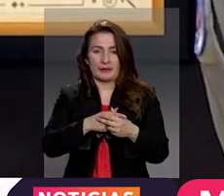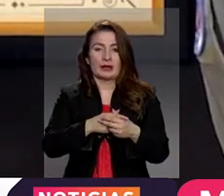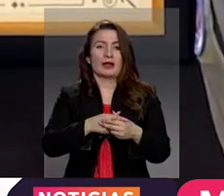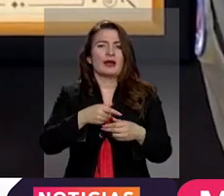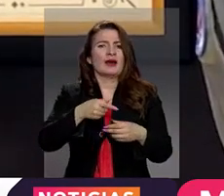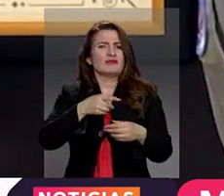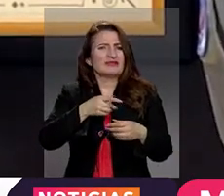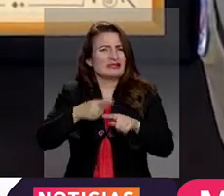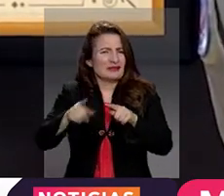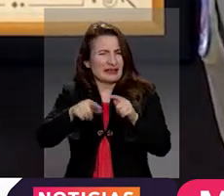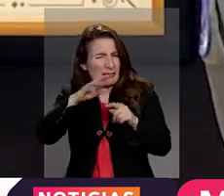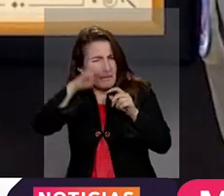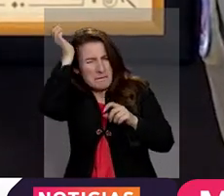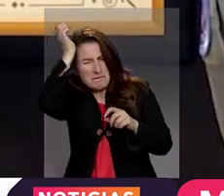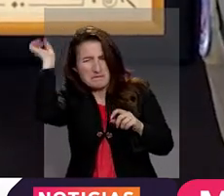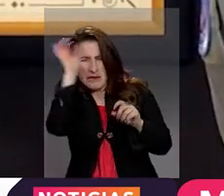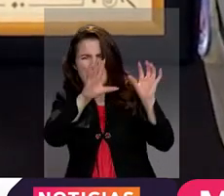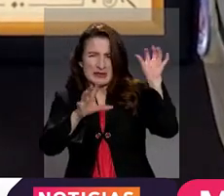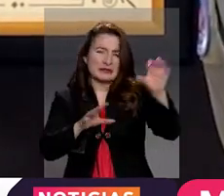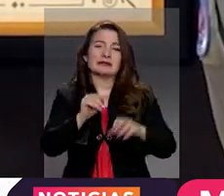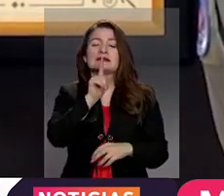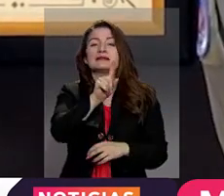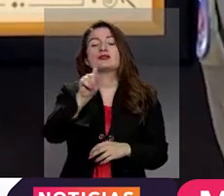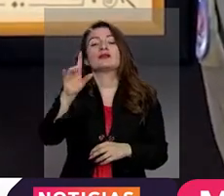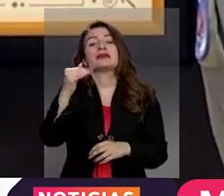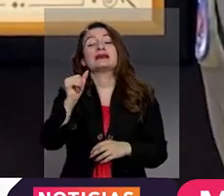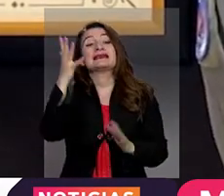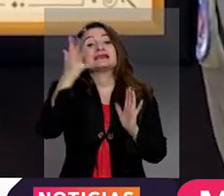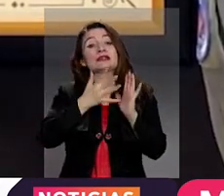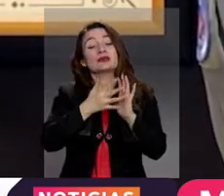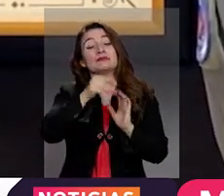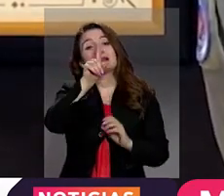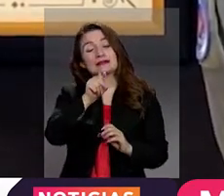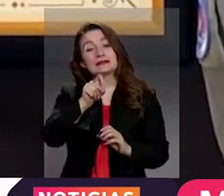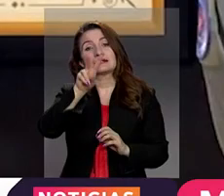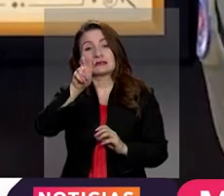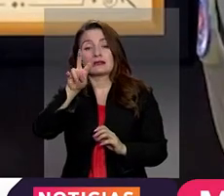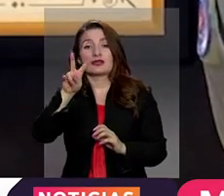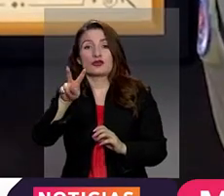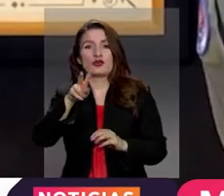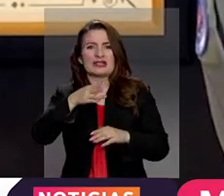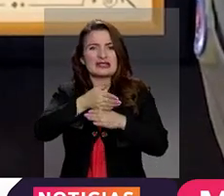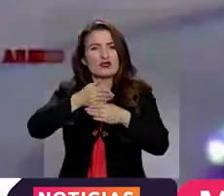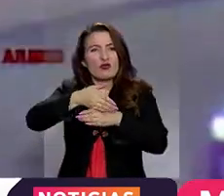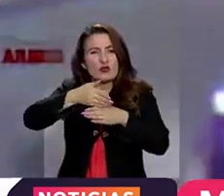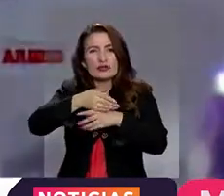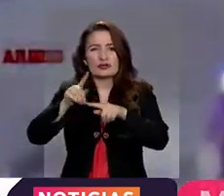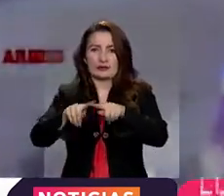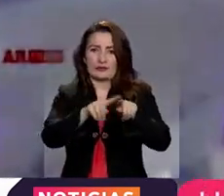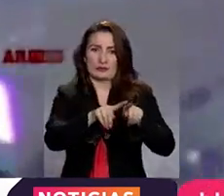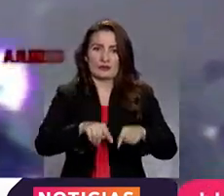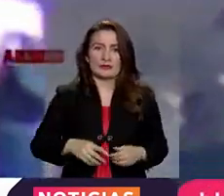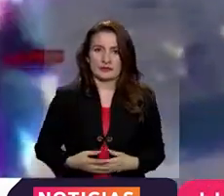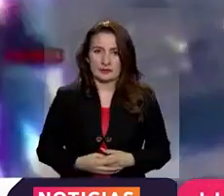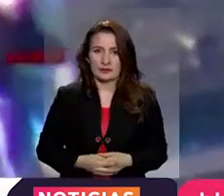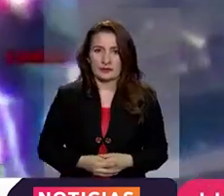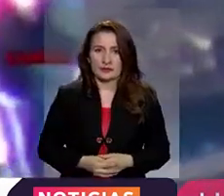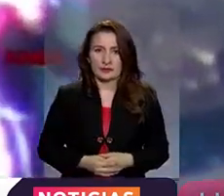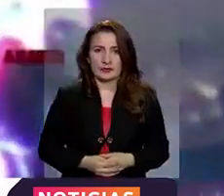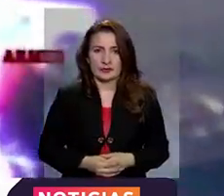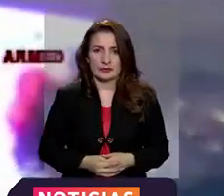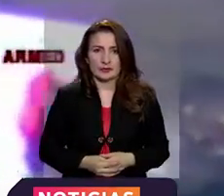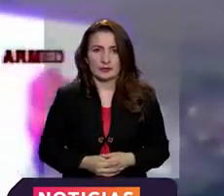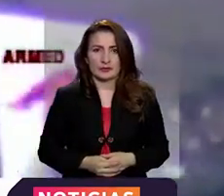armas traumáticas y 5.672 armas cortopunzantes. Las labores de investigación respecto